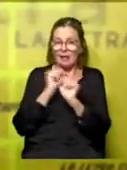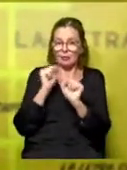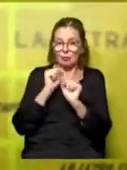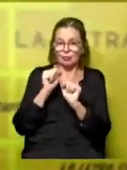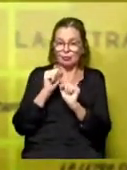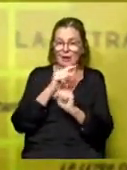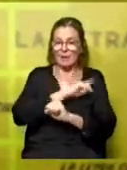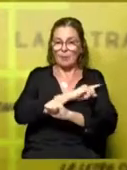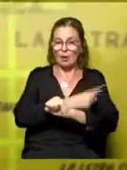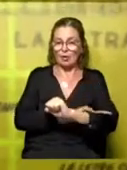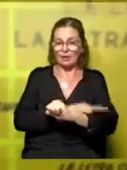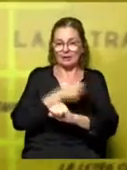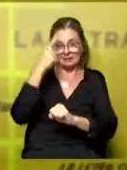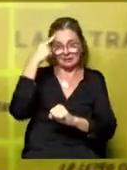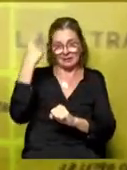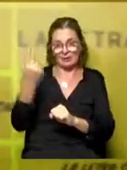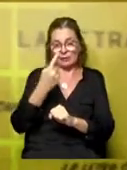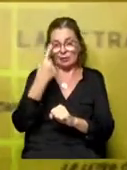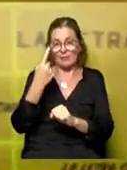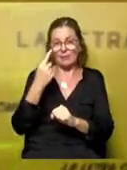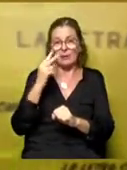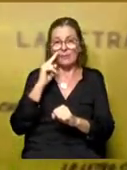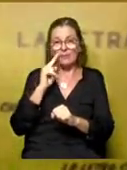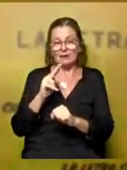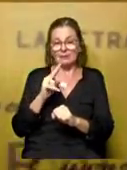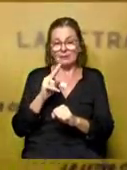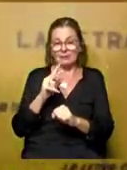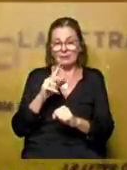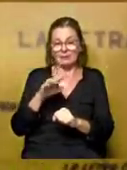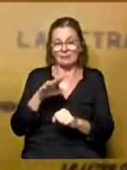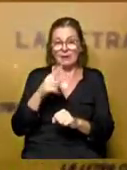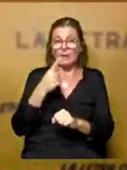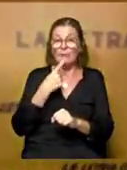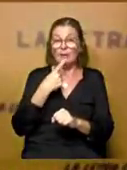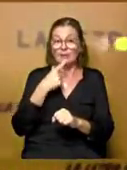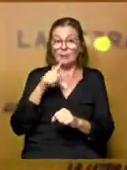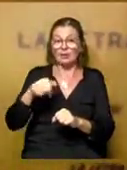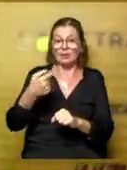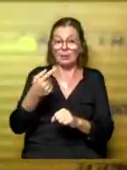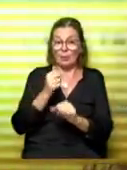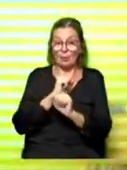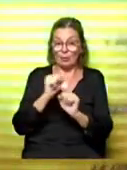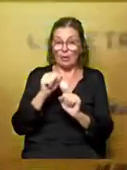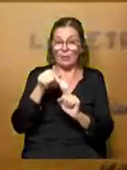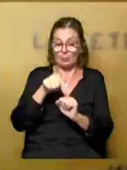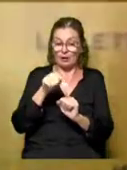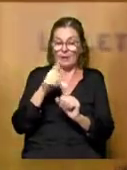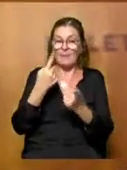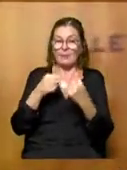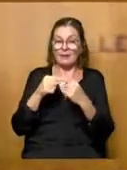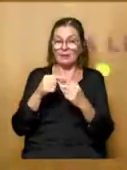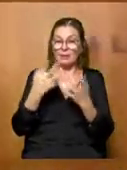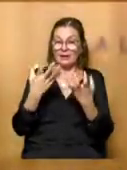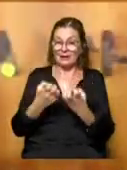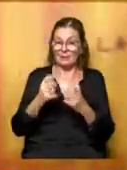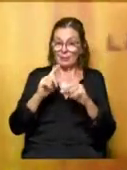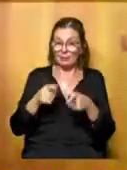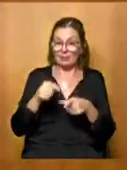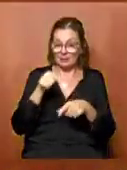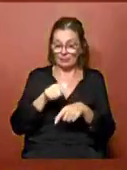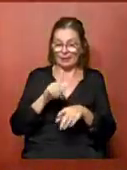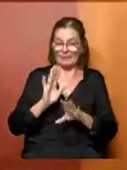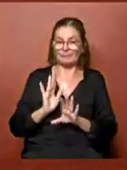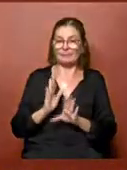poderes internacionales. Pero fíjense qué olla política se destapa con eso. La seguimos cuando podamos por ahí, pero queremos también seguirla por